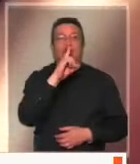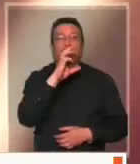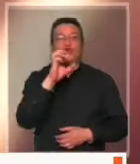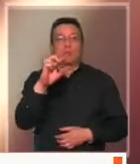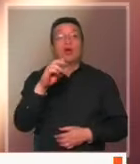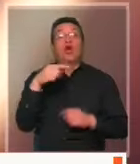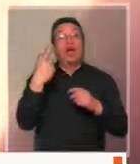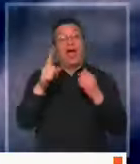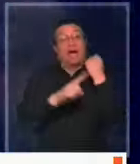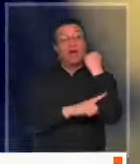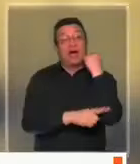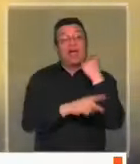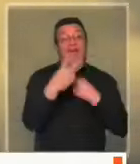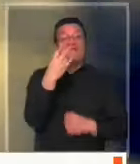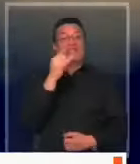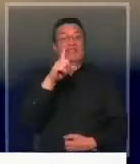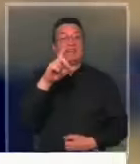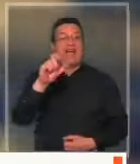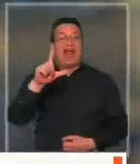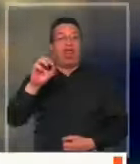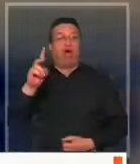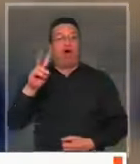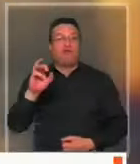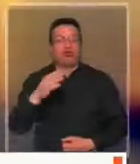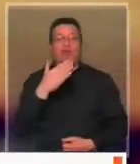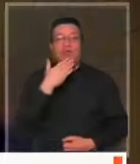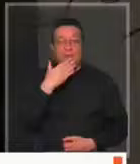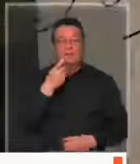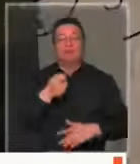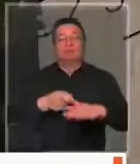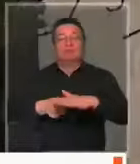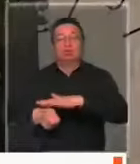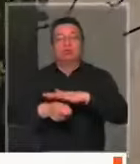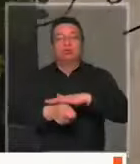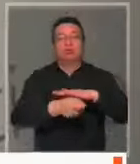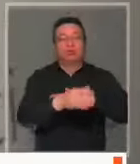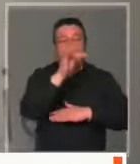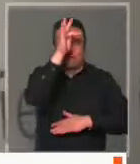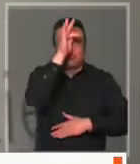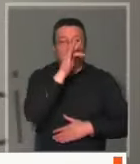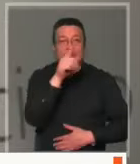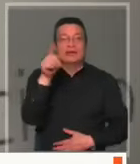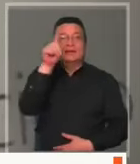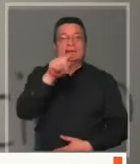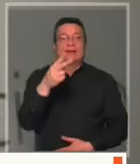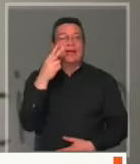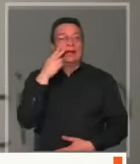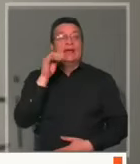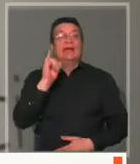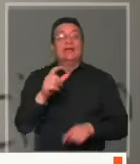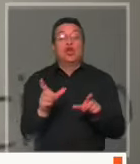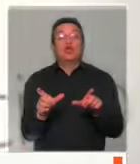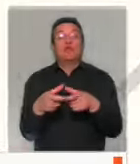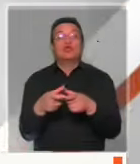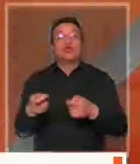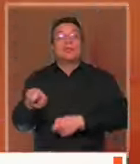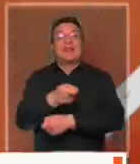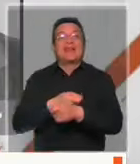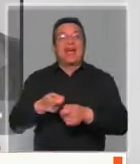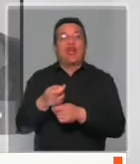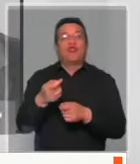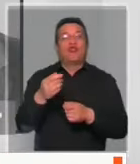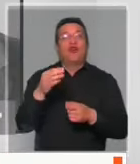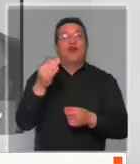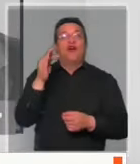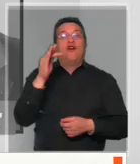Leonarda Villalobos. El tema, presuntas coimas a funcionarios del Servicio de Impuestos Internos y de la Comisión para el Mercado Financiero. Porque